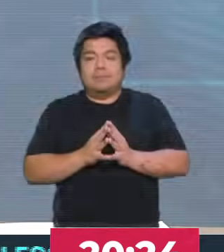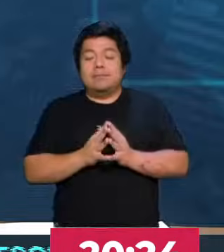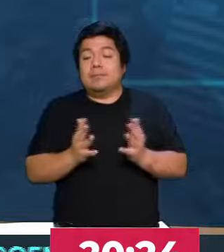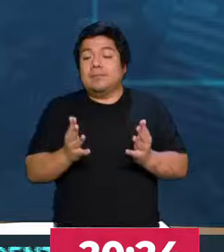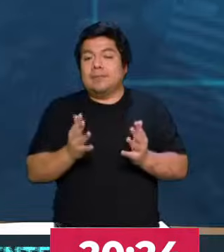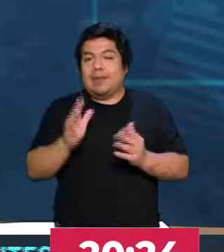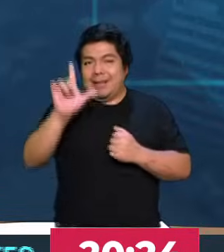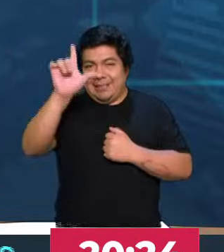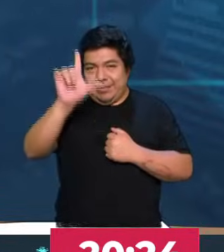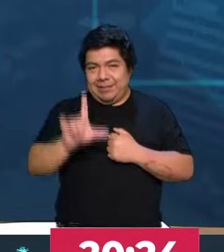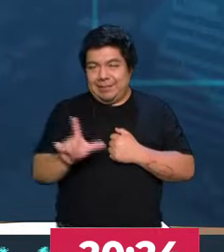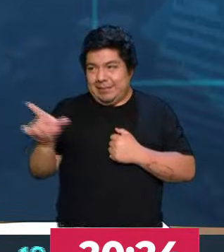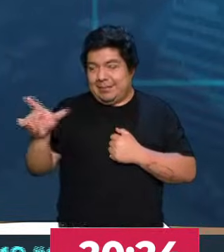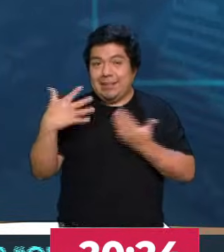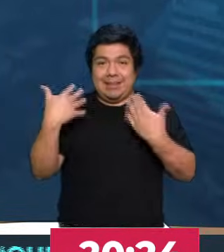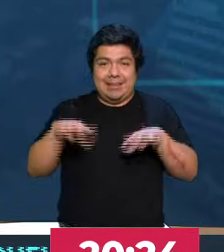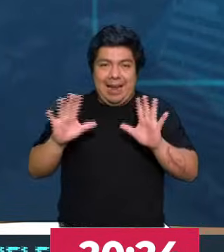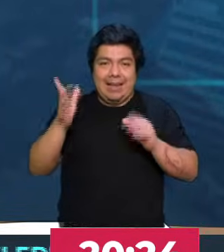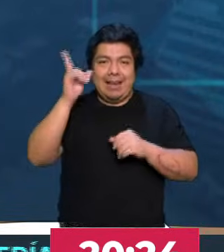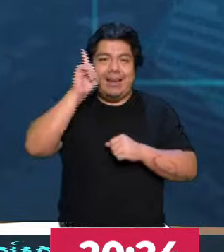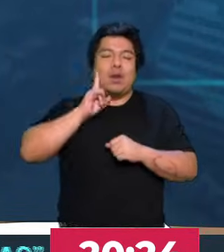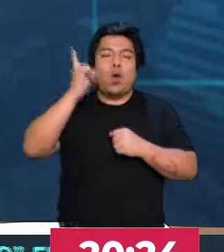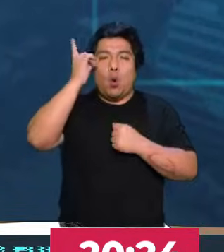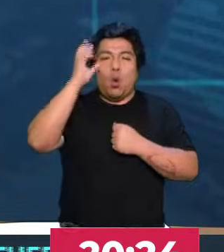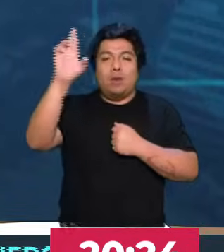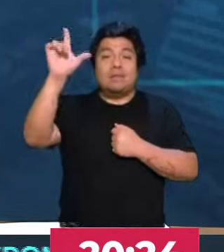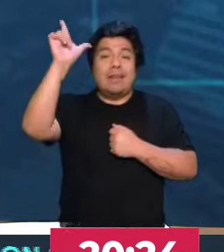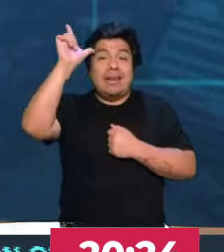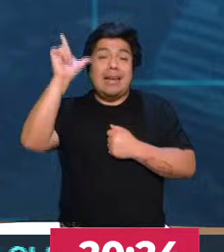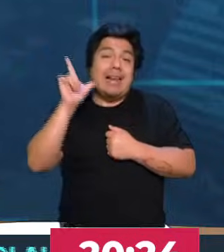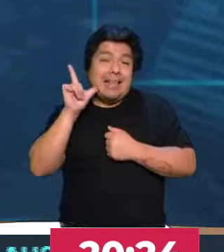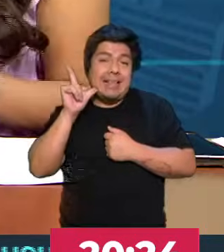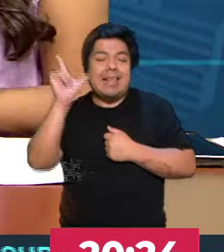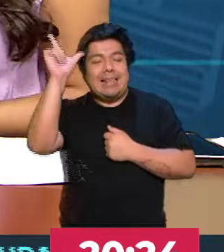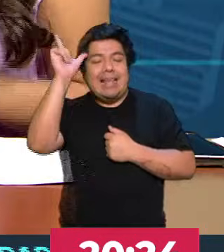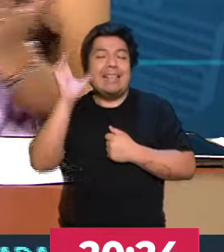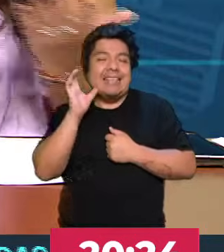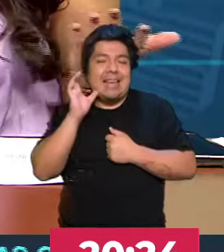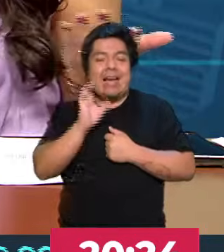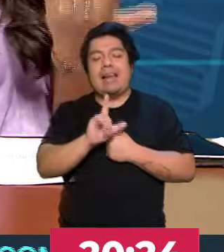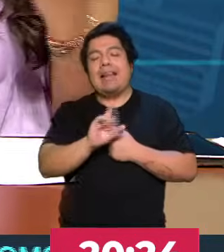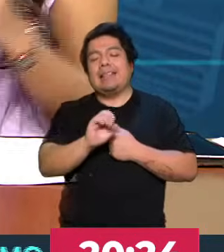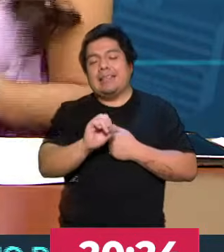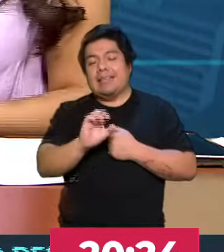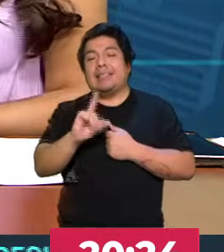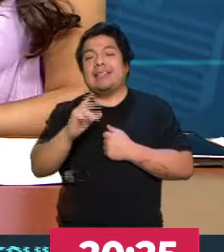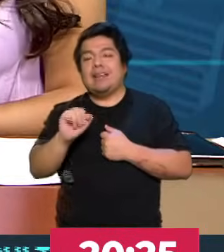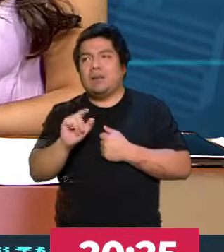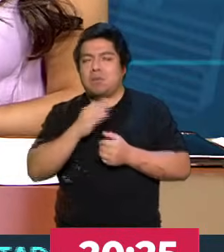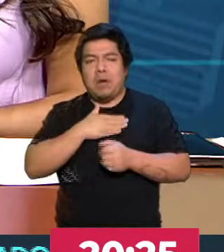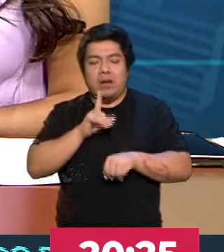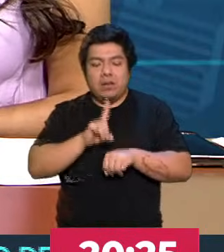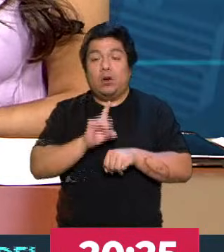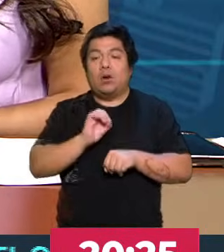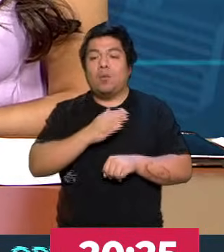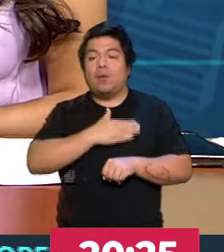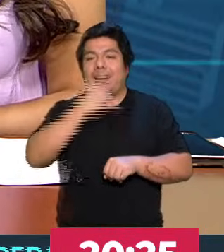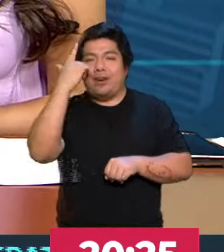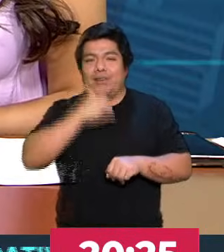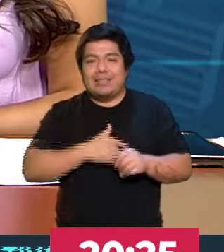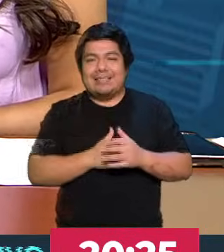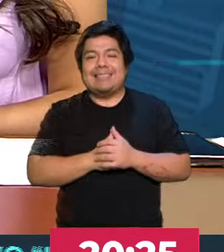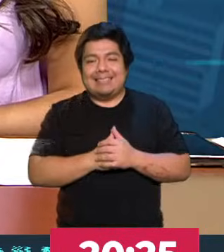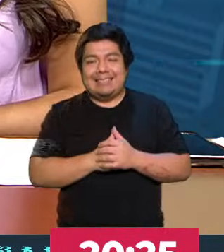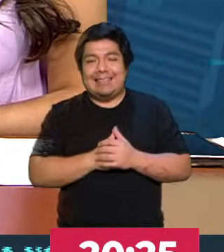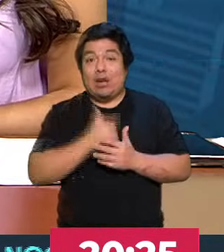Como todos los lunes, ya está con nosotros la doctora Leticia Calderón Chelius. Doctora, ¿cómo está? Buenas noches, ya le iba a decir buenos días. No, buenas noches. Estamos aquí